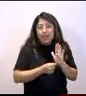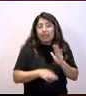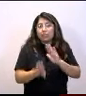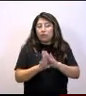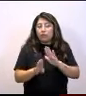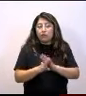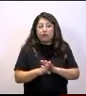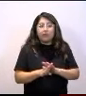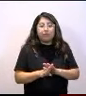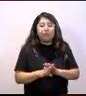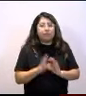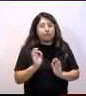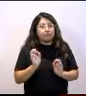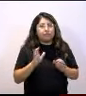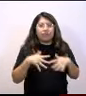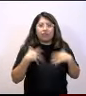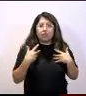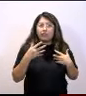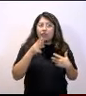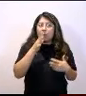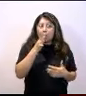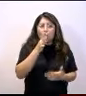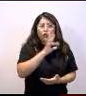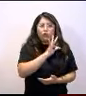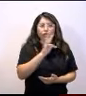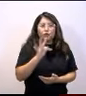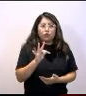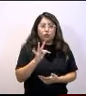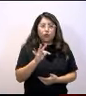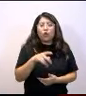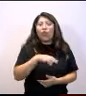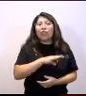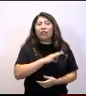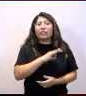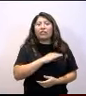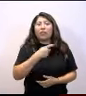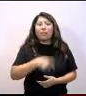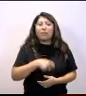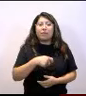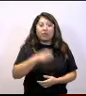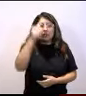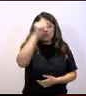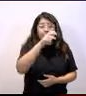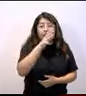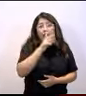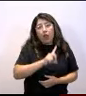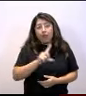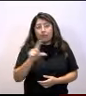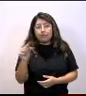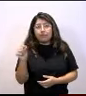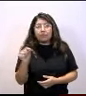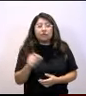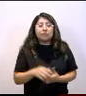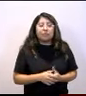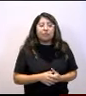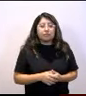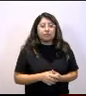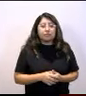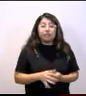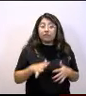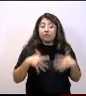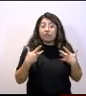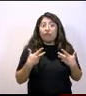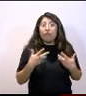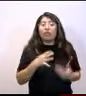nos ha sorprendido la intervención del señor presidente, que se acaba de ausentar. Nos ha sorprendido la intervención del